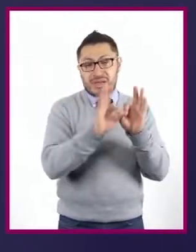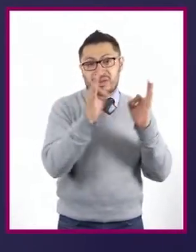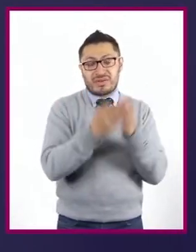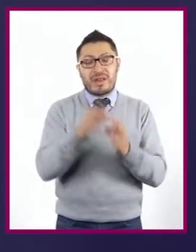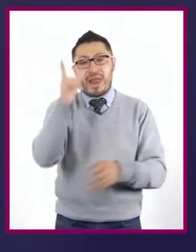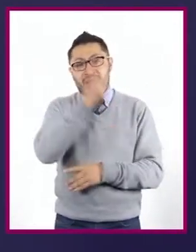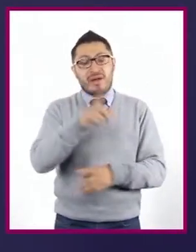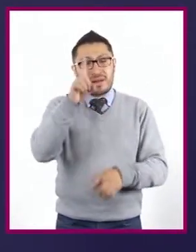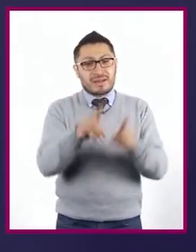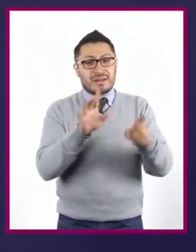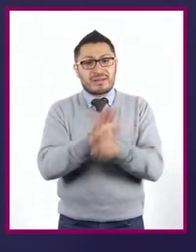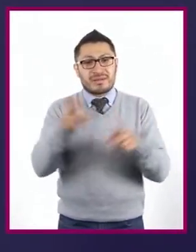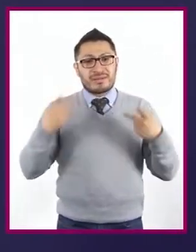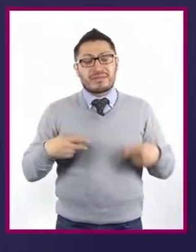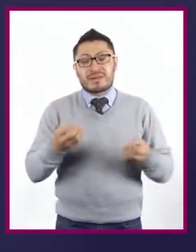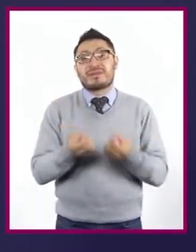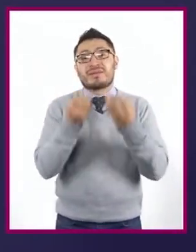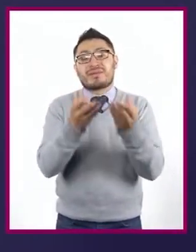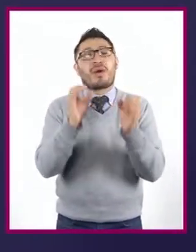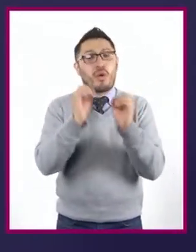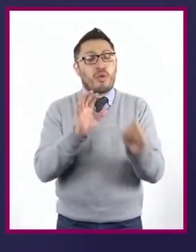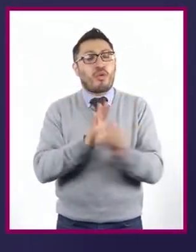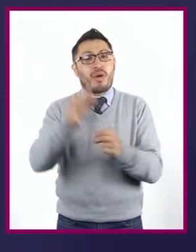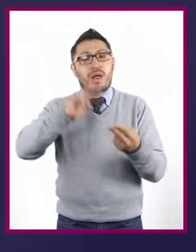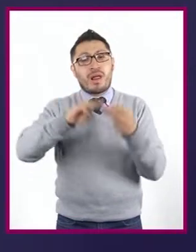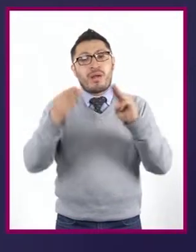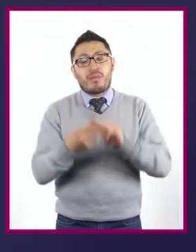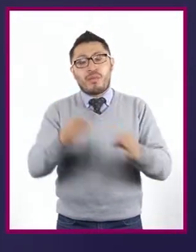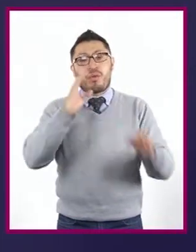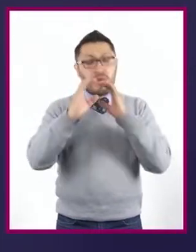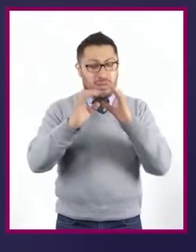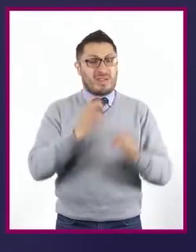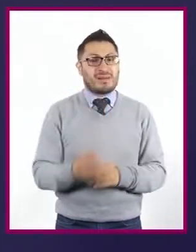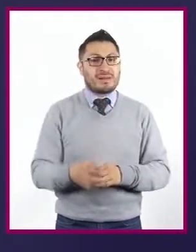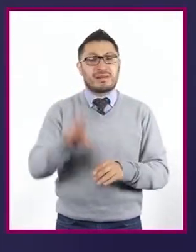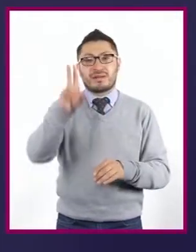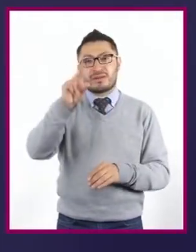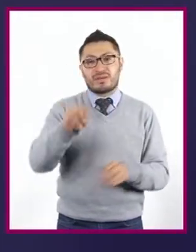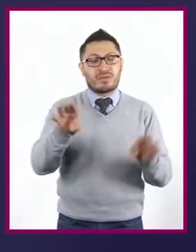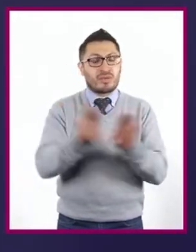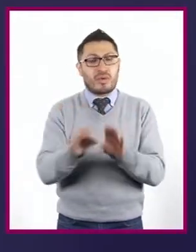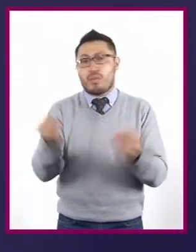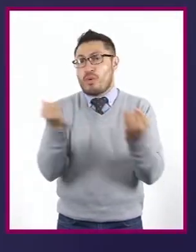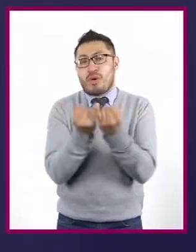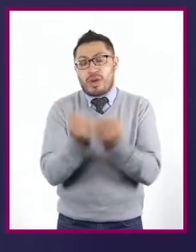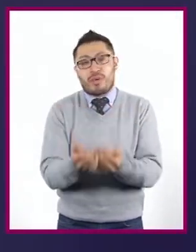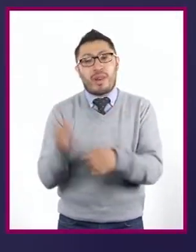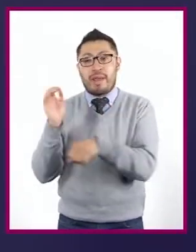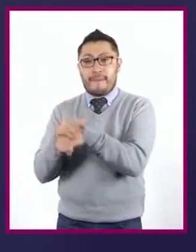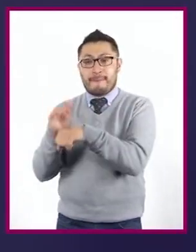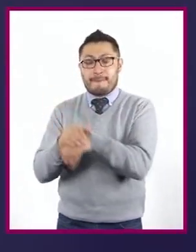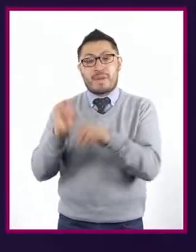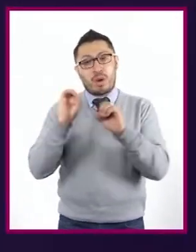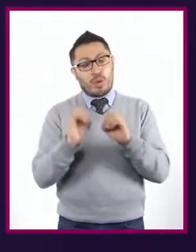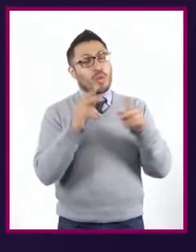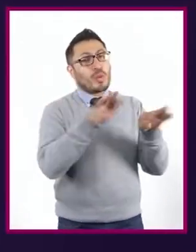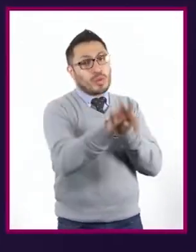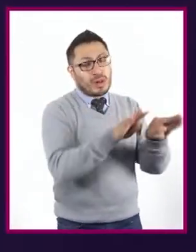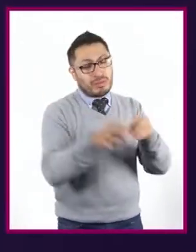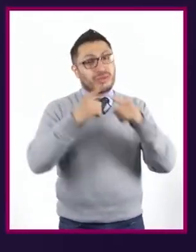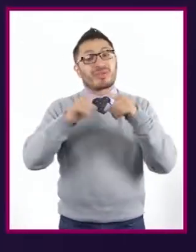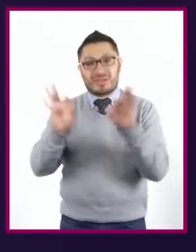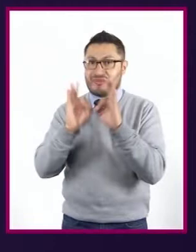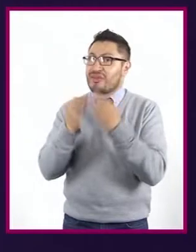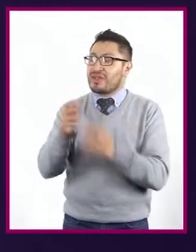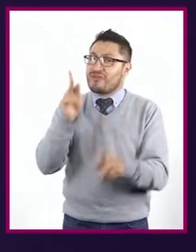nos dirijamos o al motivo para comunicarnos. Digamos que no le hablo igual a un amigo que a alguien del trabajo.